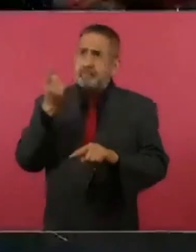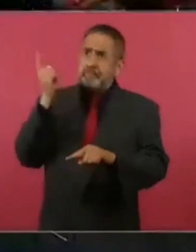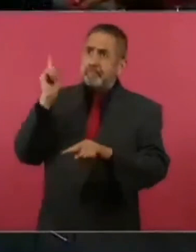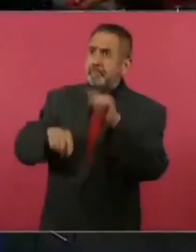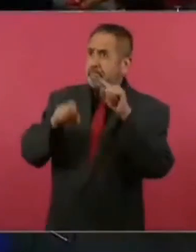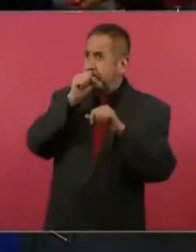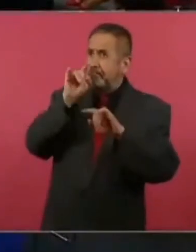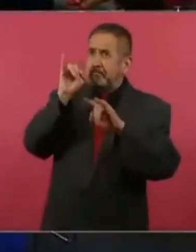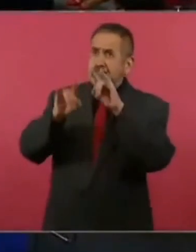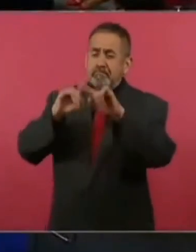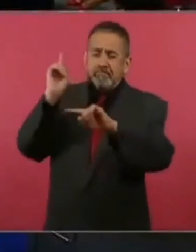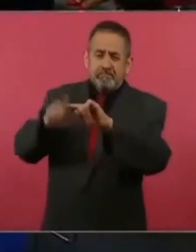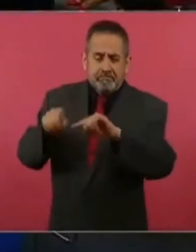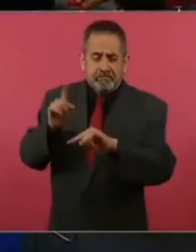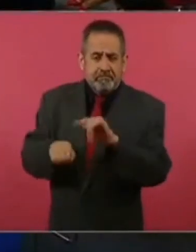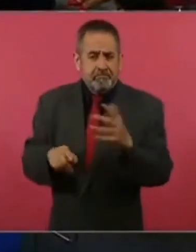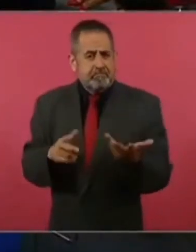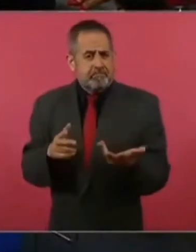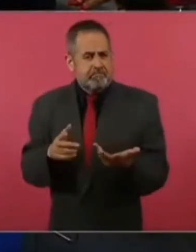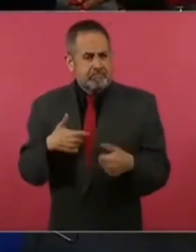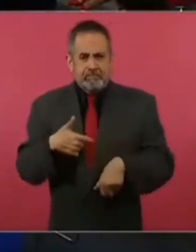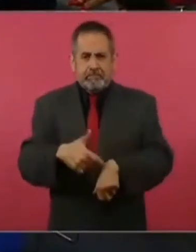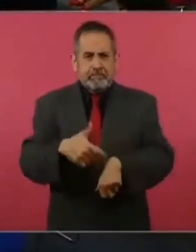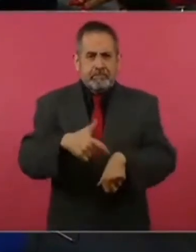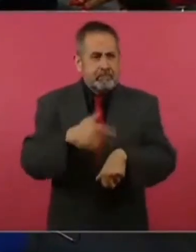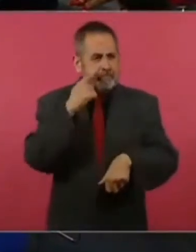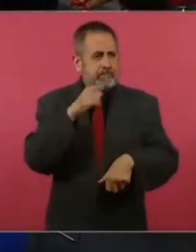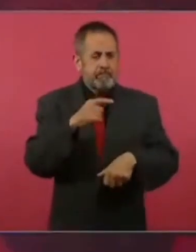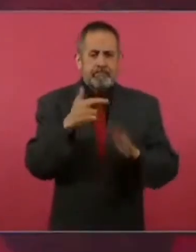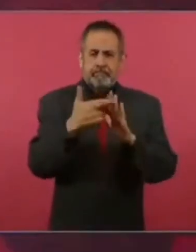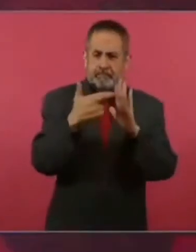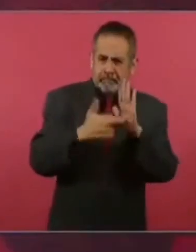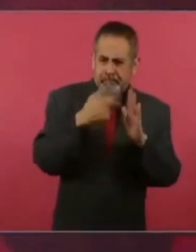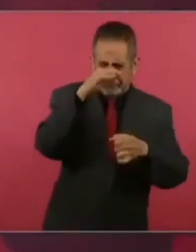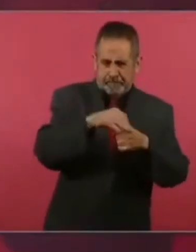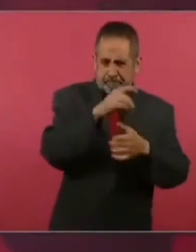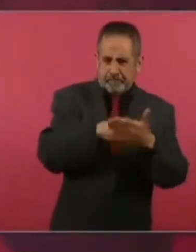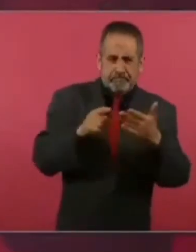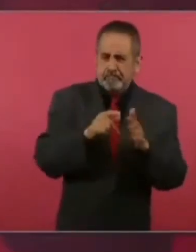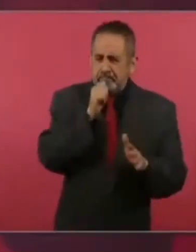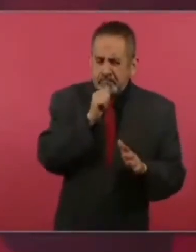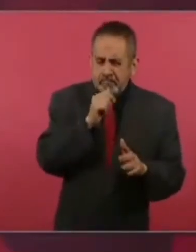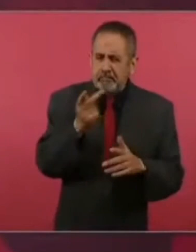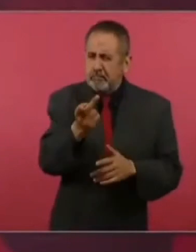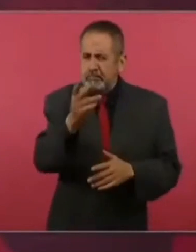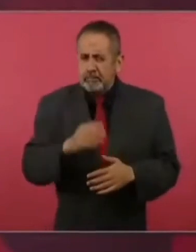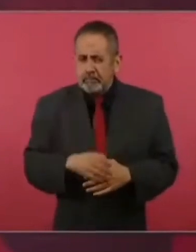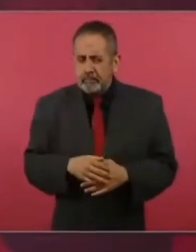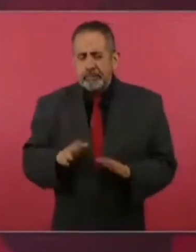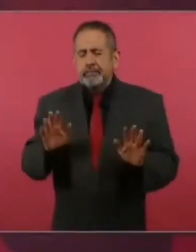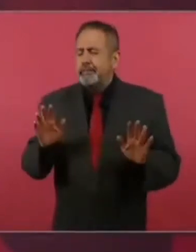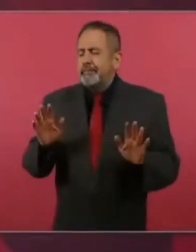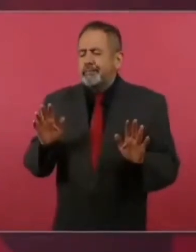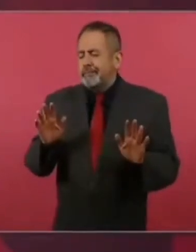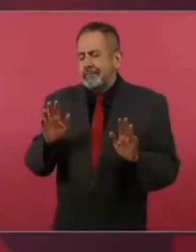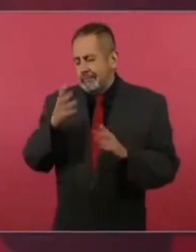estos espectaculares toda vez que ni siquiera son tiempos electorales? Y que pues ellos lo deciden, pero ya nada de eso